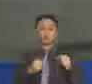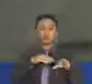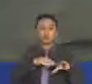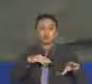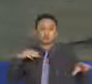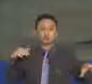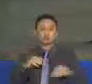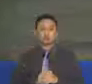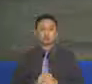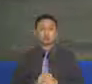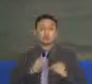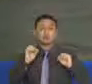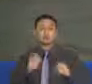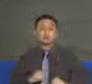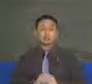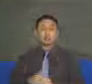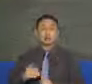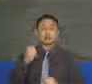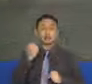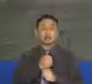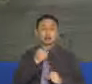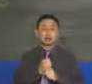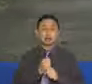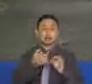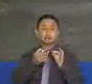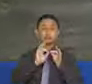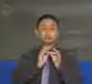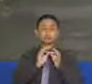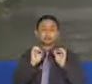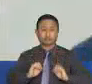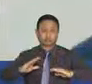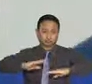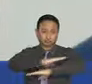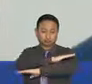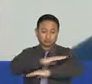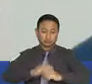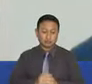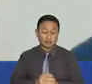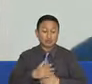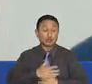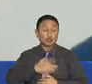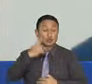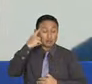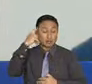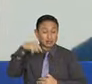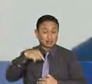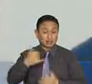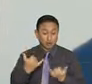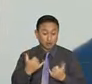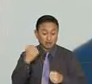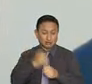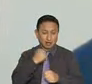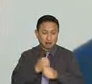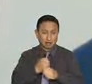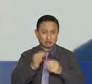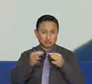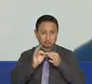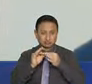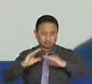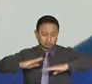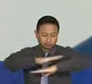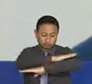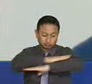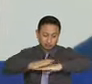para realizar los trabajos de repavivimentación yo creo que los trabajos que se están haciendo